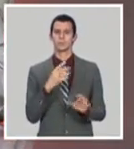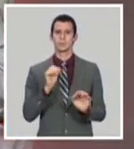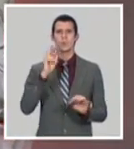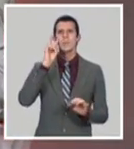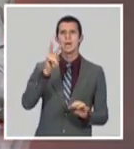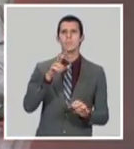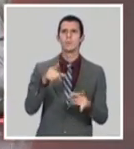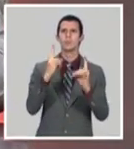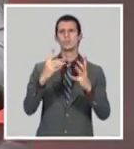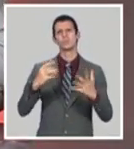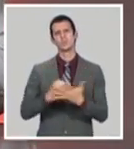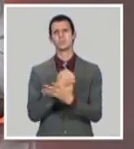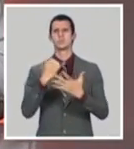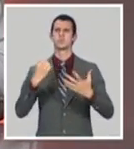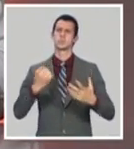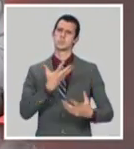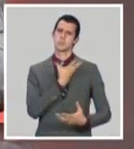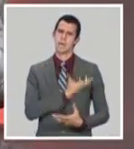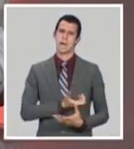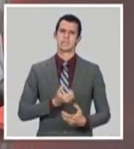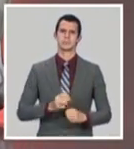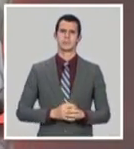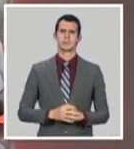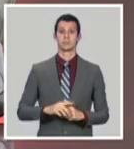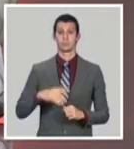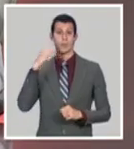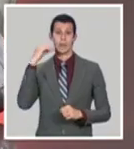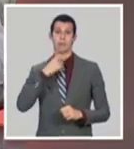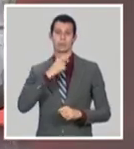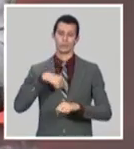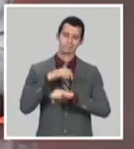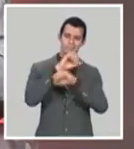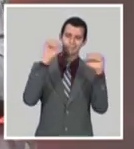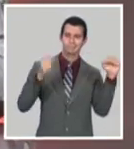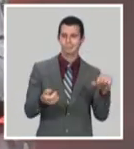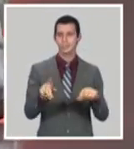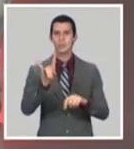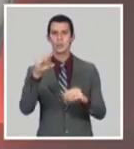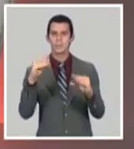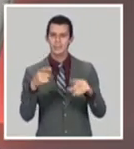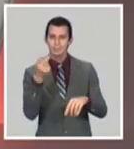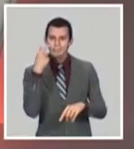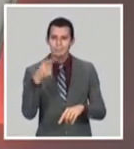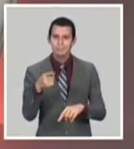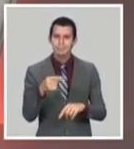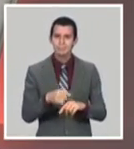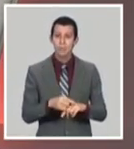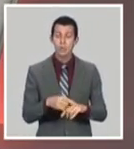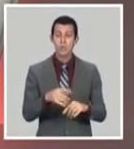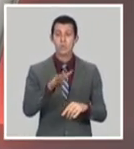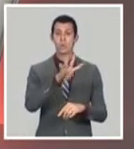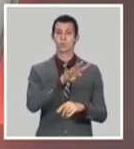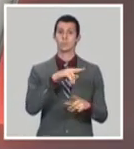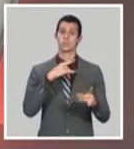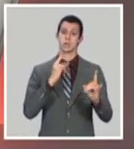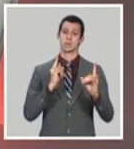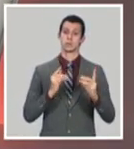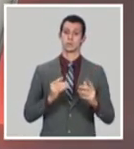cuando oyen por la mañana 4 fallecidos, 5 fallecidos, 3 fallecidos, y siempre eso genera